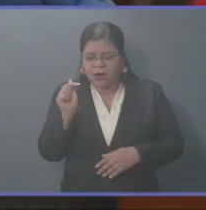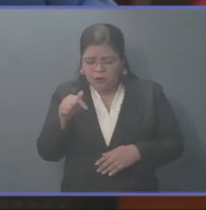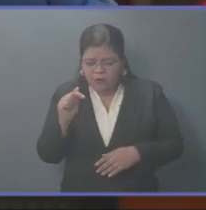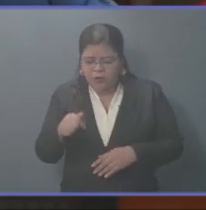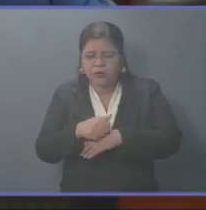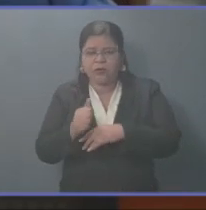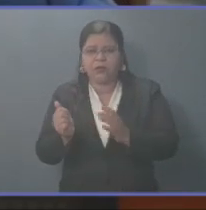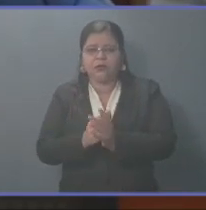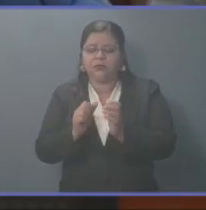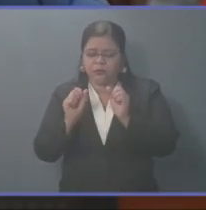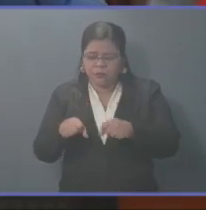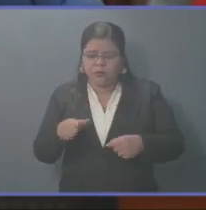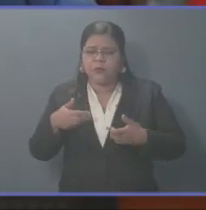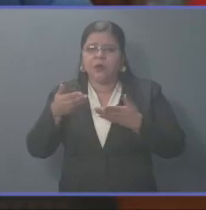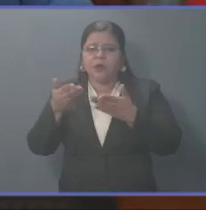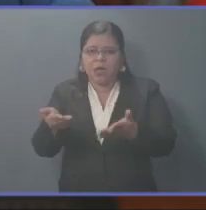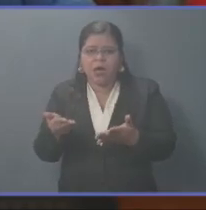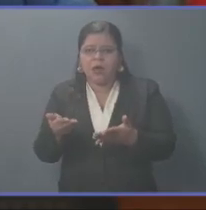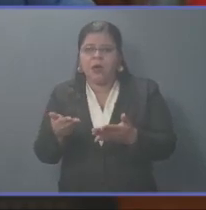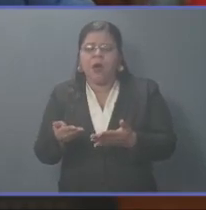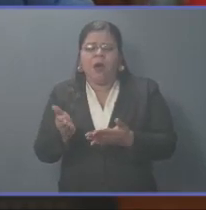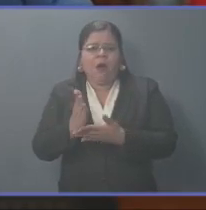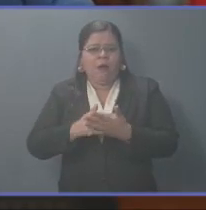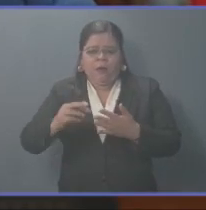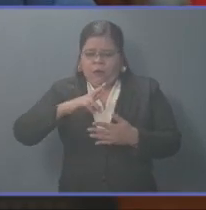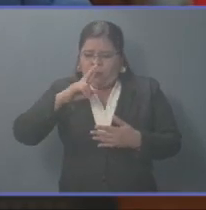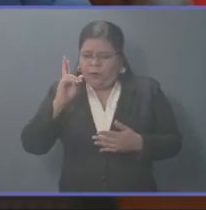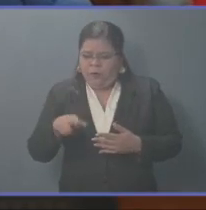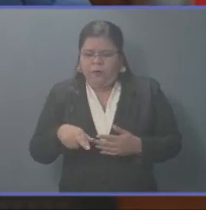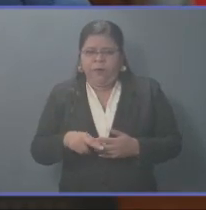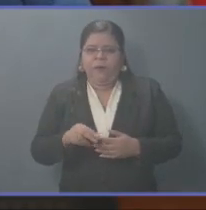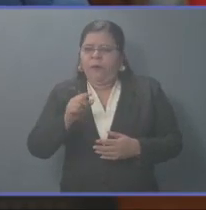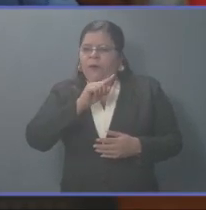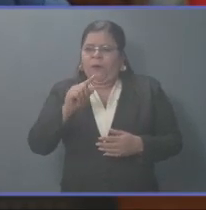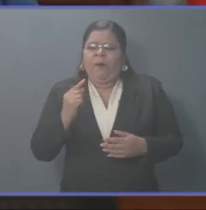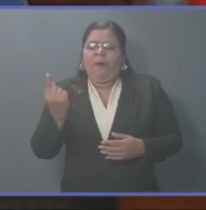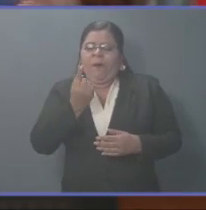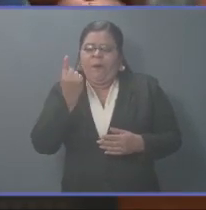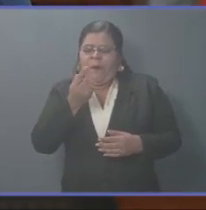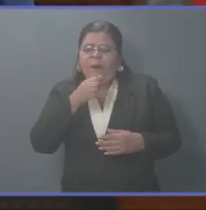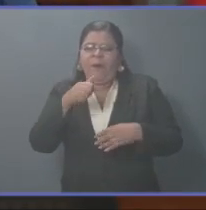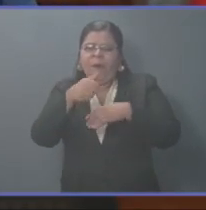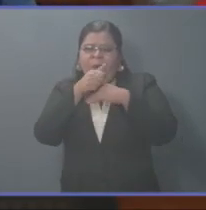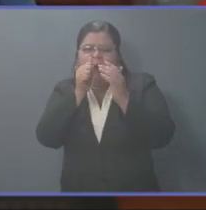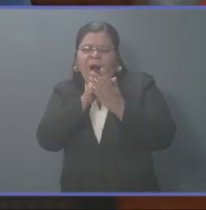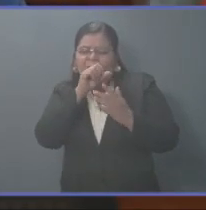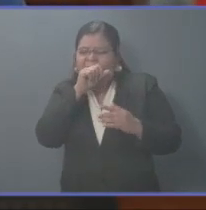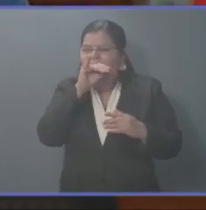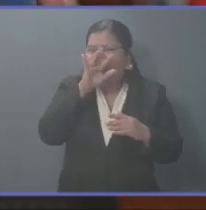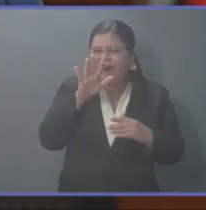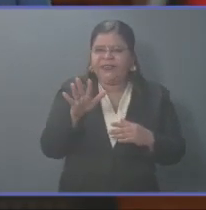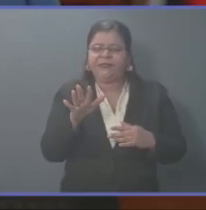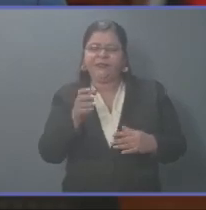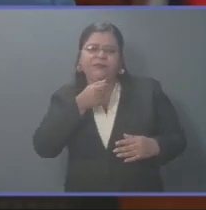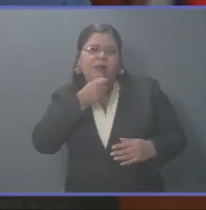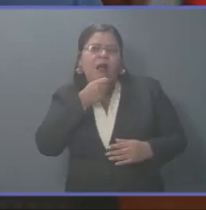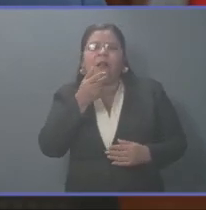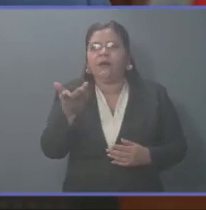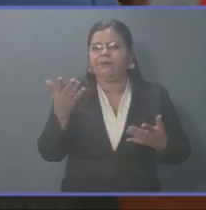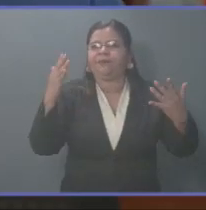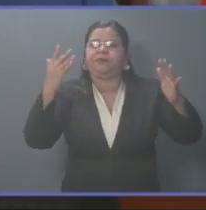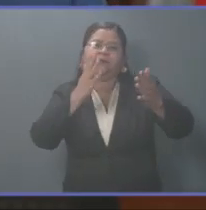podemos darles algo que sea real y no venir a la asamblea solo a hacer pronunciamientos,